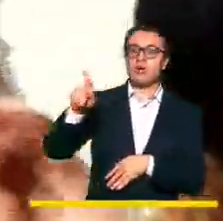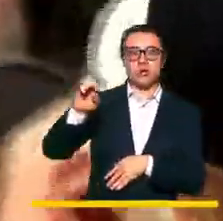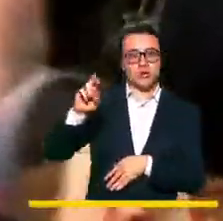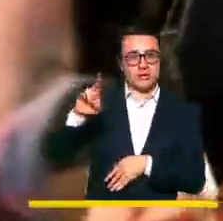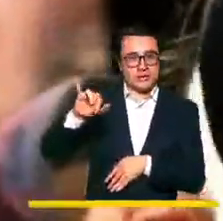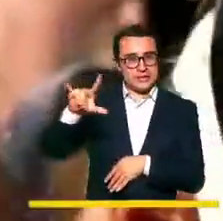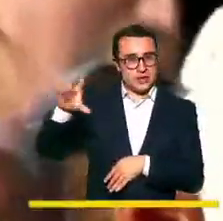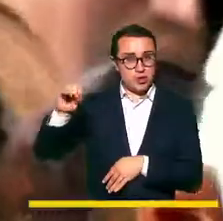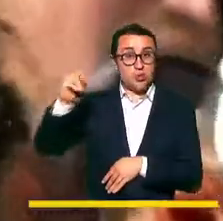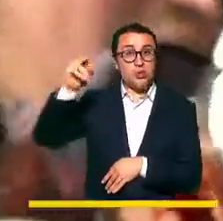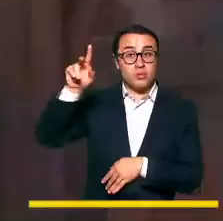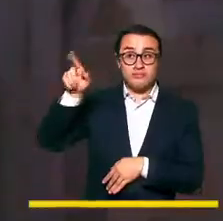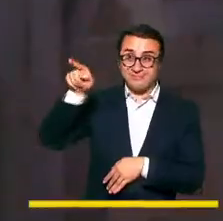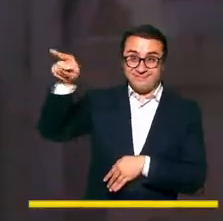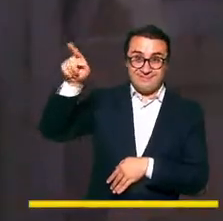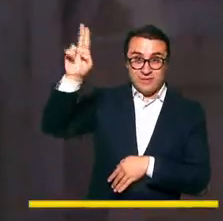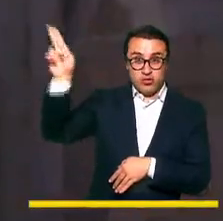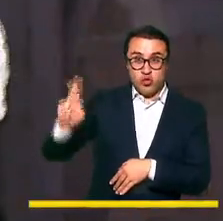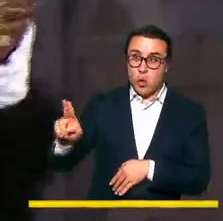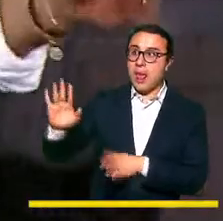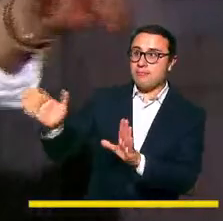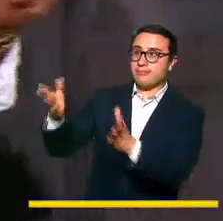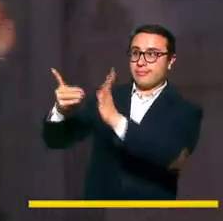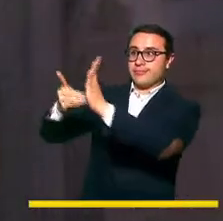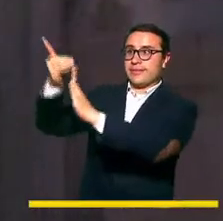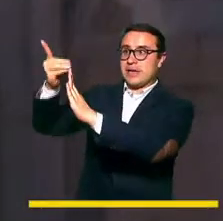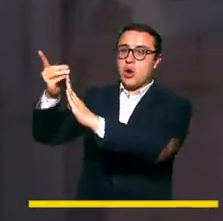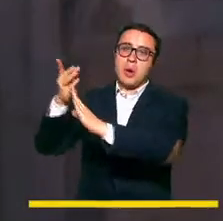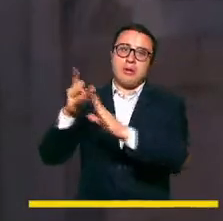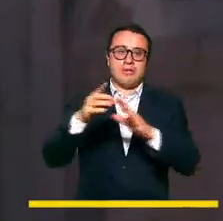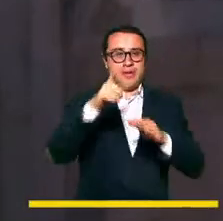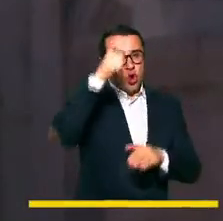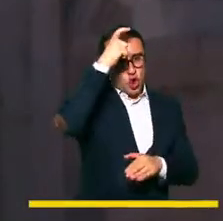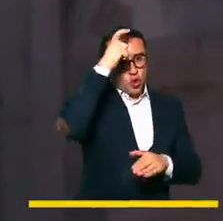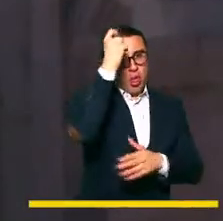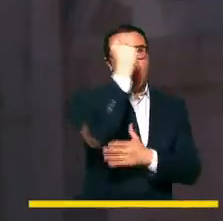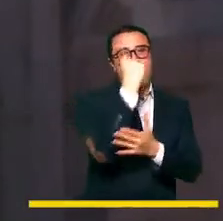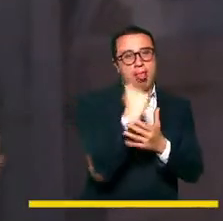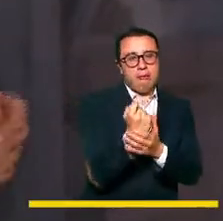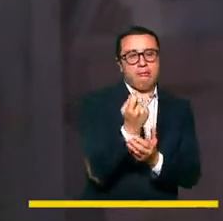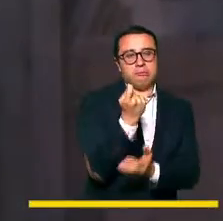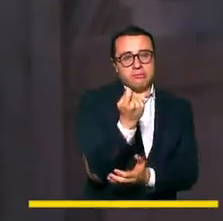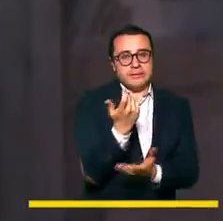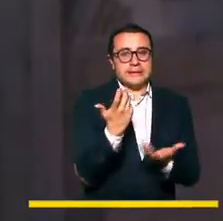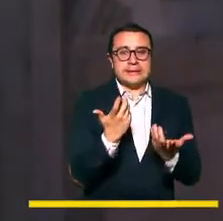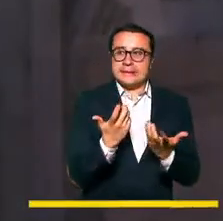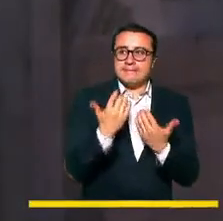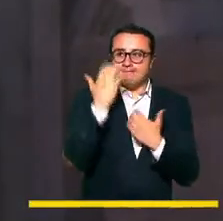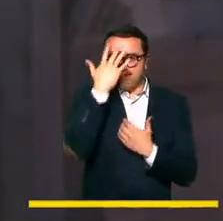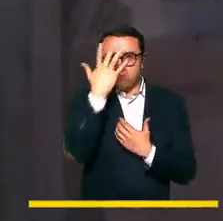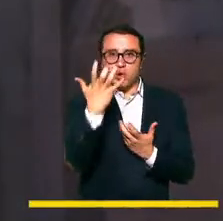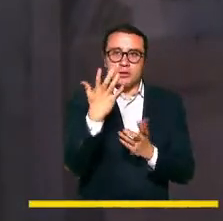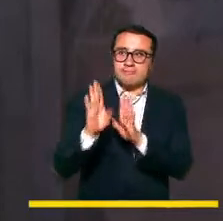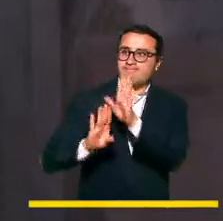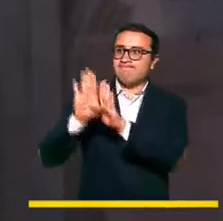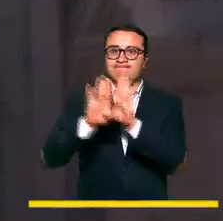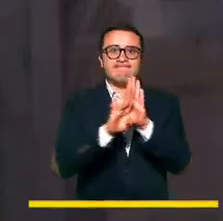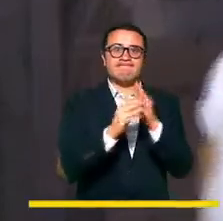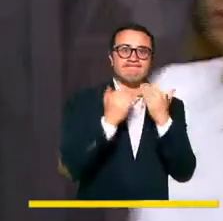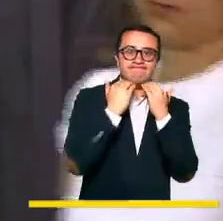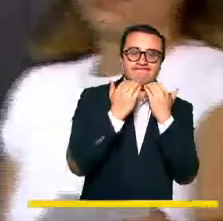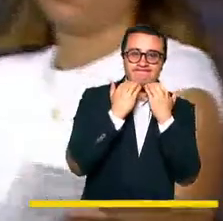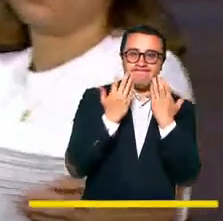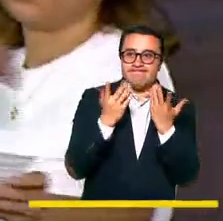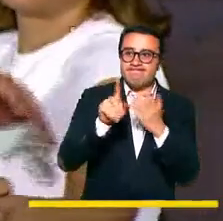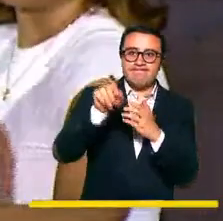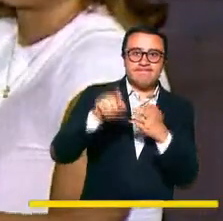Sucre que desde el lado cordobés. No sé bien por qué, se debería